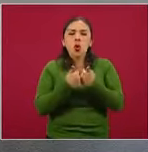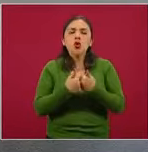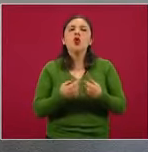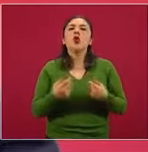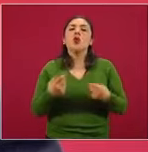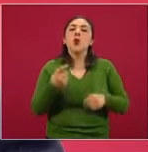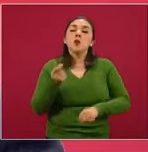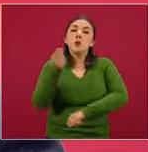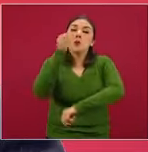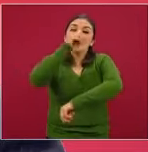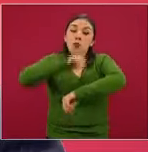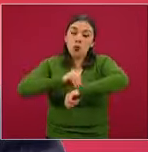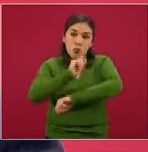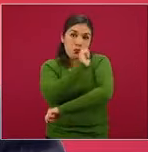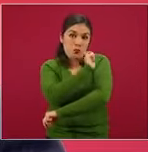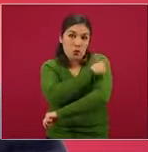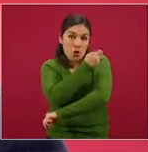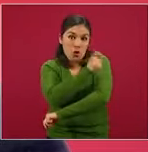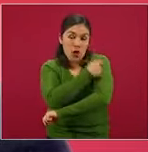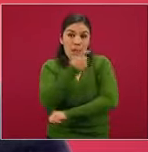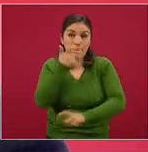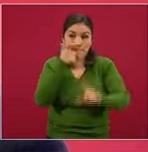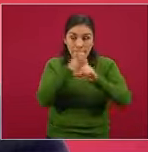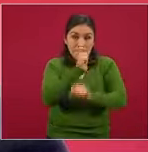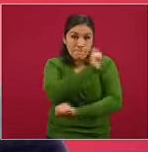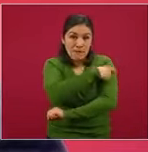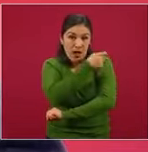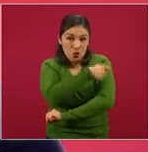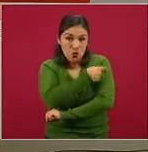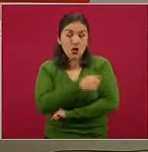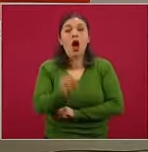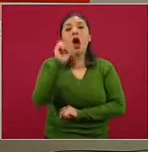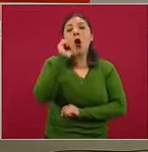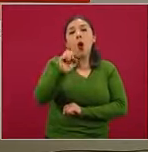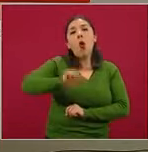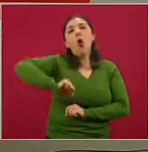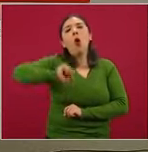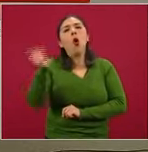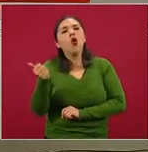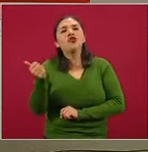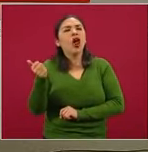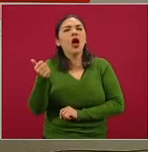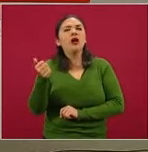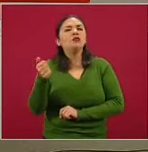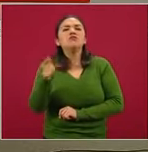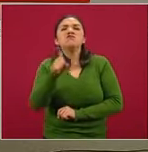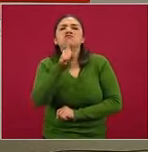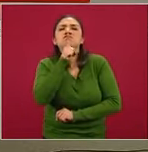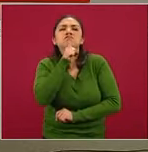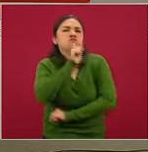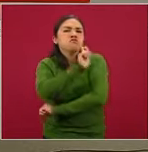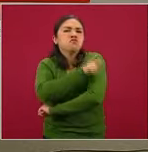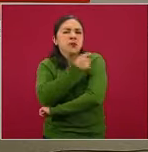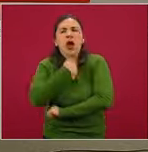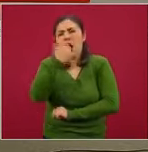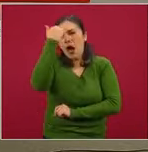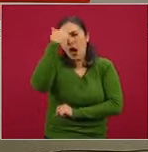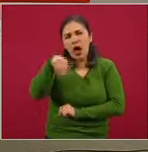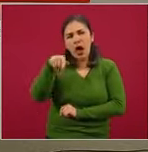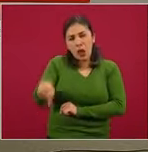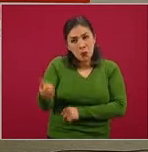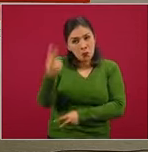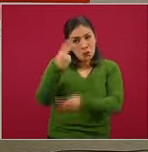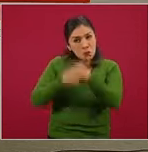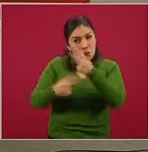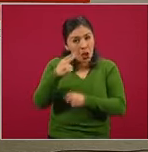bien el producto de experimentación, la vacuna candidato, o bien una sustancia inerte que sabe uno que no va a